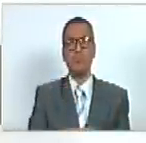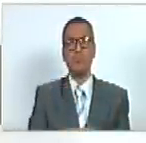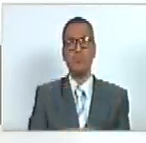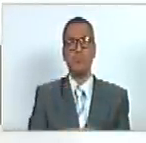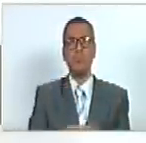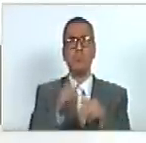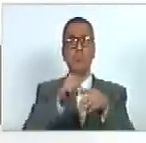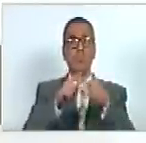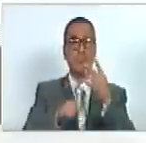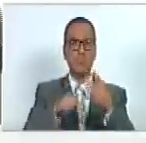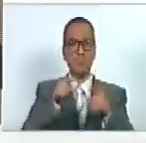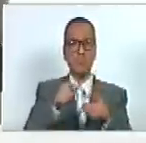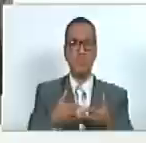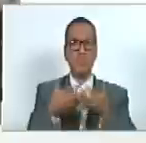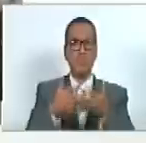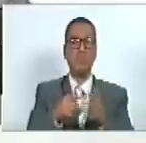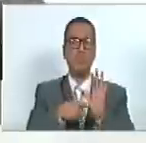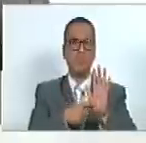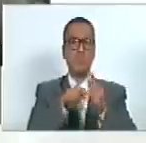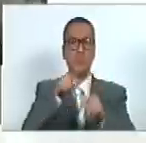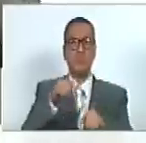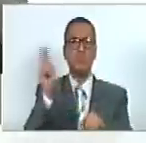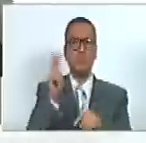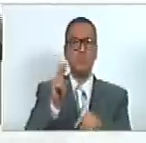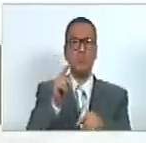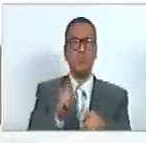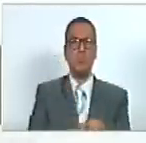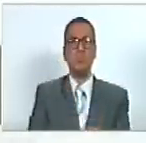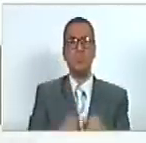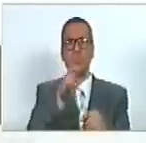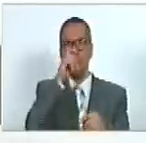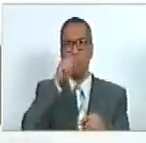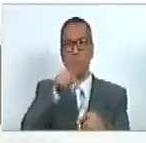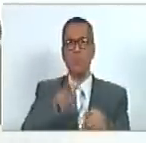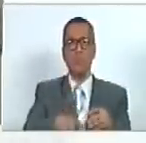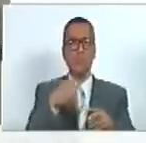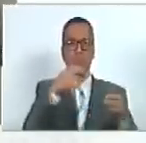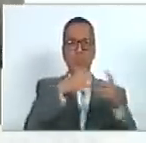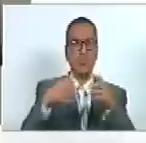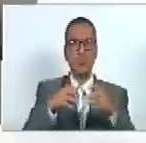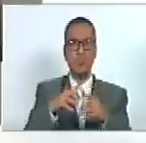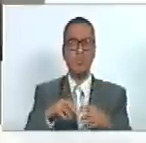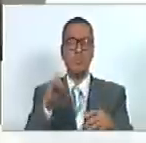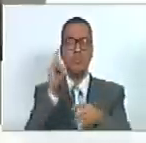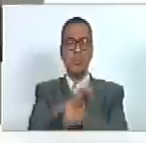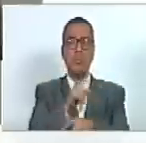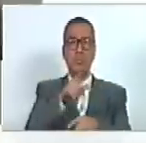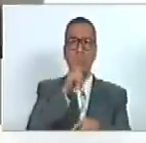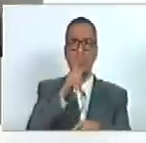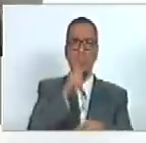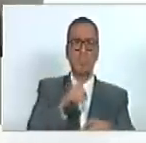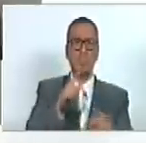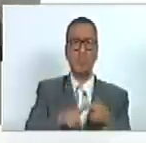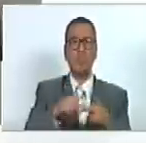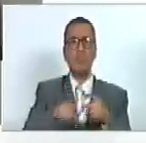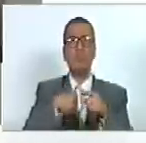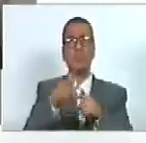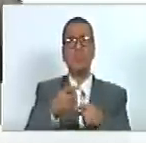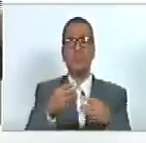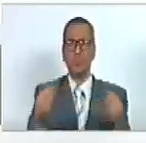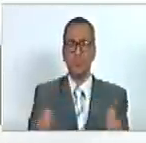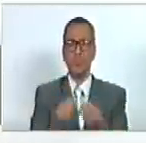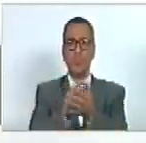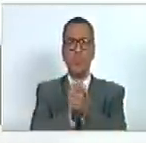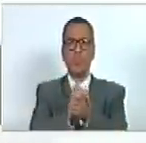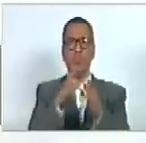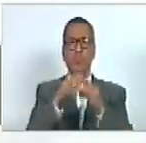si algo le sobra a Venezuela y lo ha demostrado en estos años de lucha contra un enemigo atroz, es que le sobran amigos